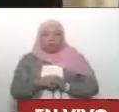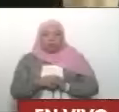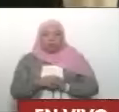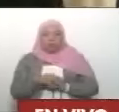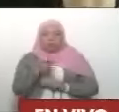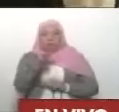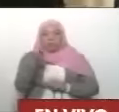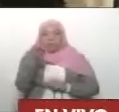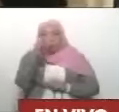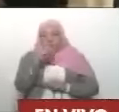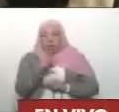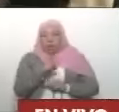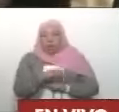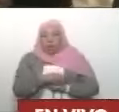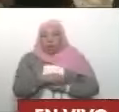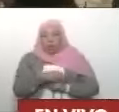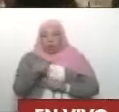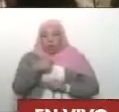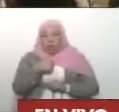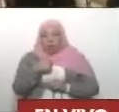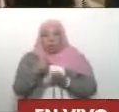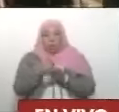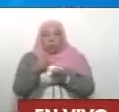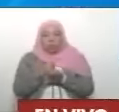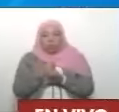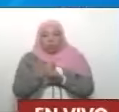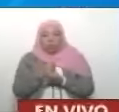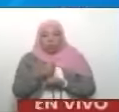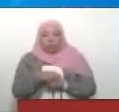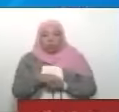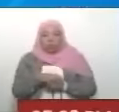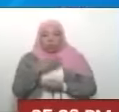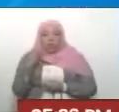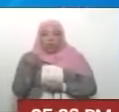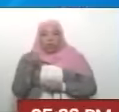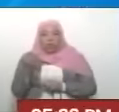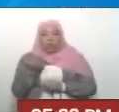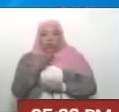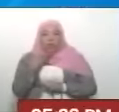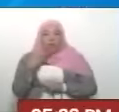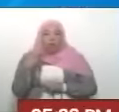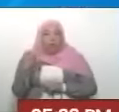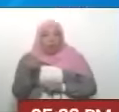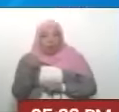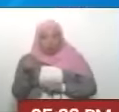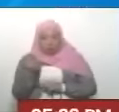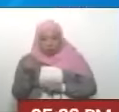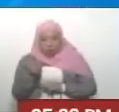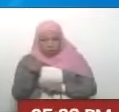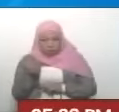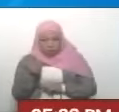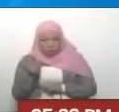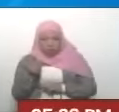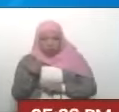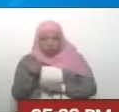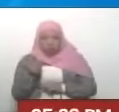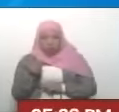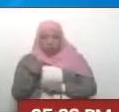20, 30 años, ponle tú, ¿verdad? Y la generación más joven todavía, ¿ah?